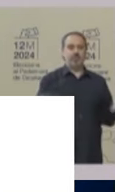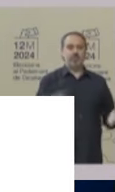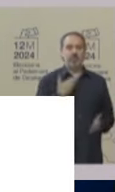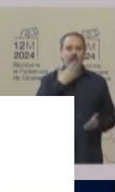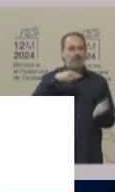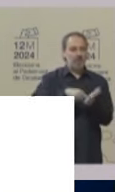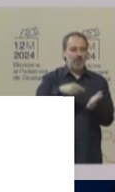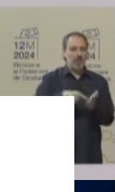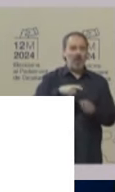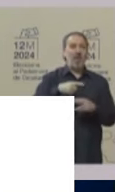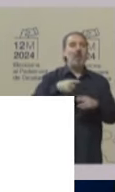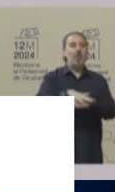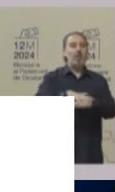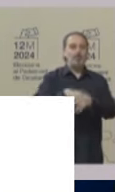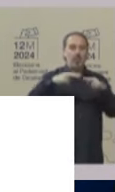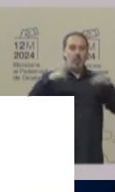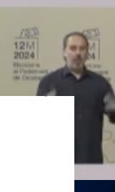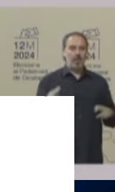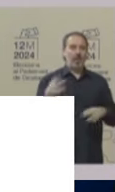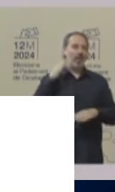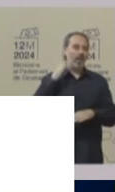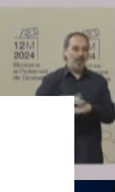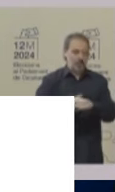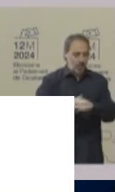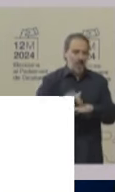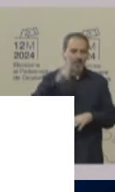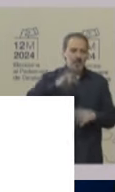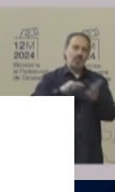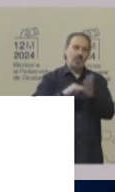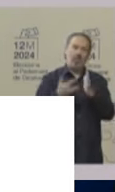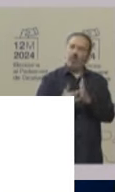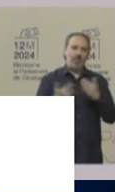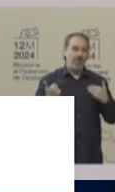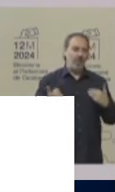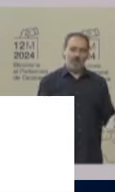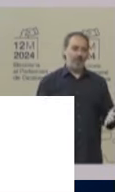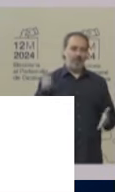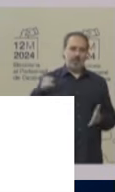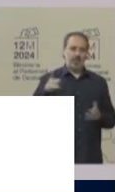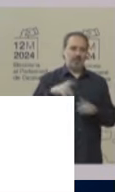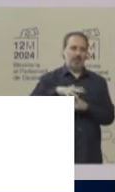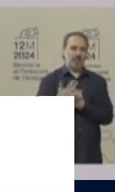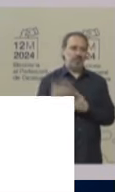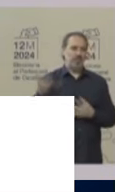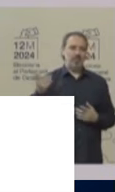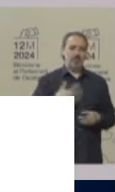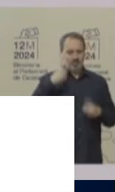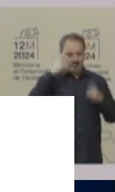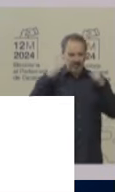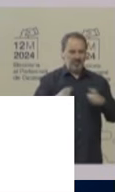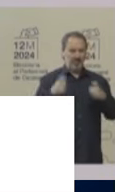En la suma de, vamos a intentar que, por ejemplo, que haya un tripartito, ¿no? Recordar el tripartito de PSC con Esquerra y los